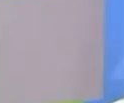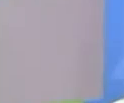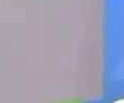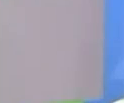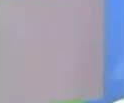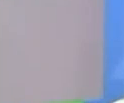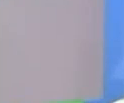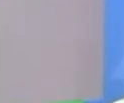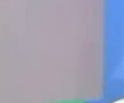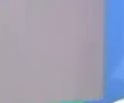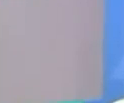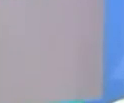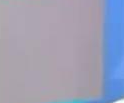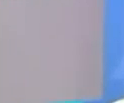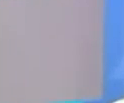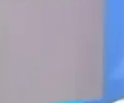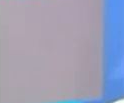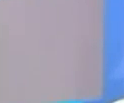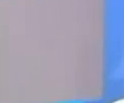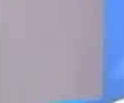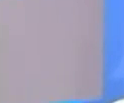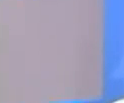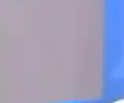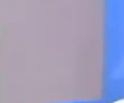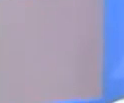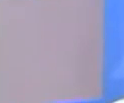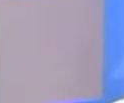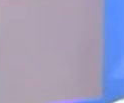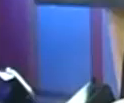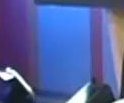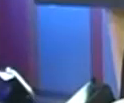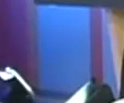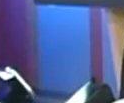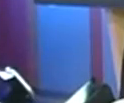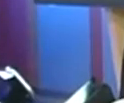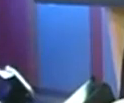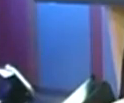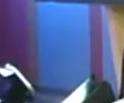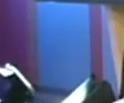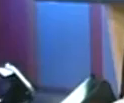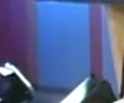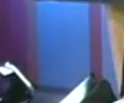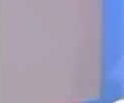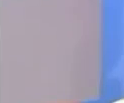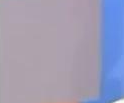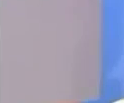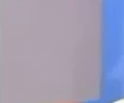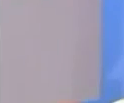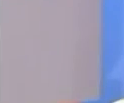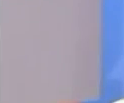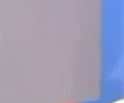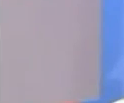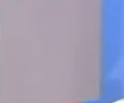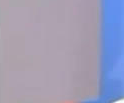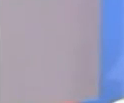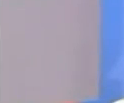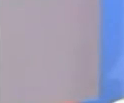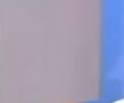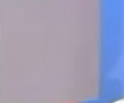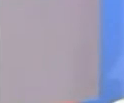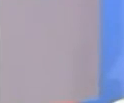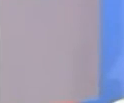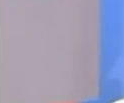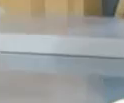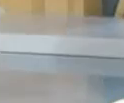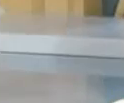No tanto a nivel domiciliario, donde las facturas eran muy, pero muy bajas. Antes, al punto de que en muchos lugares el agua se pagaba directamente